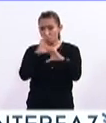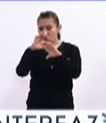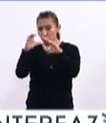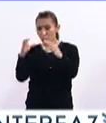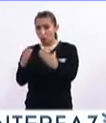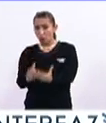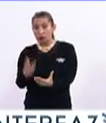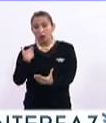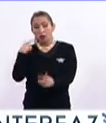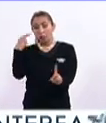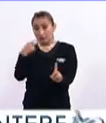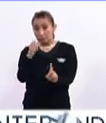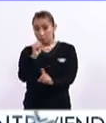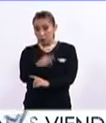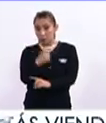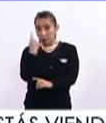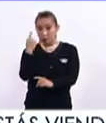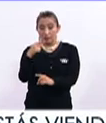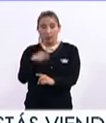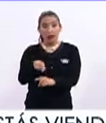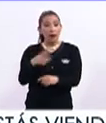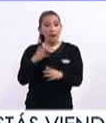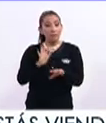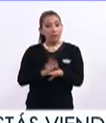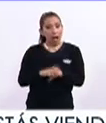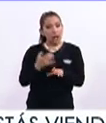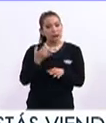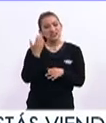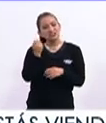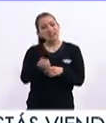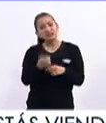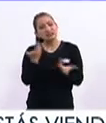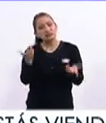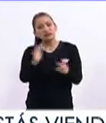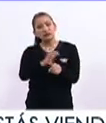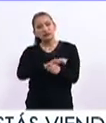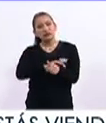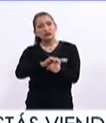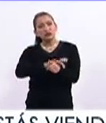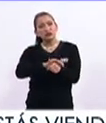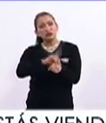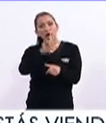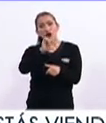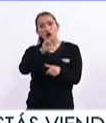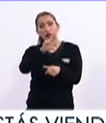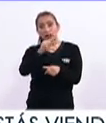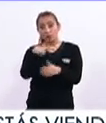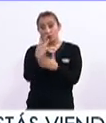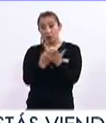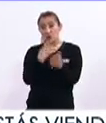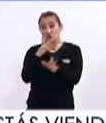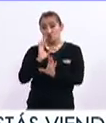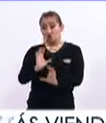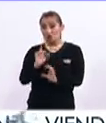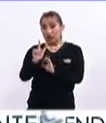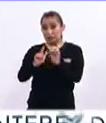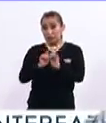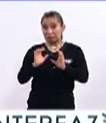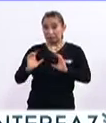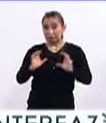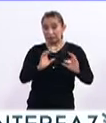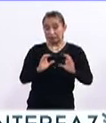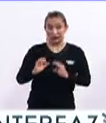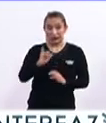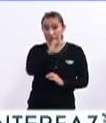bueno, pues con el objetivo precisamente de obtener mayor información sobre la tortuga lora y reforzar el programa de conservación de la especie,